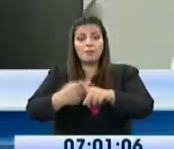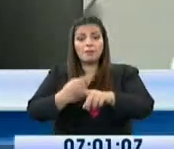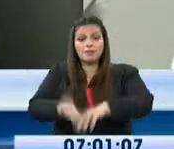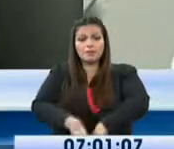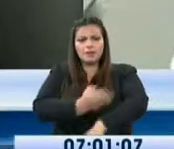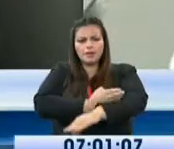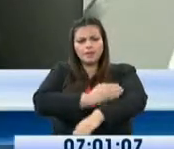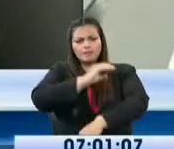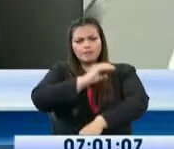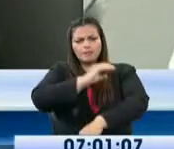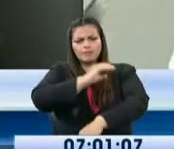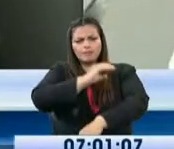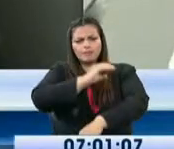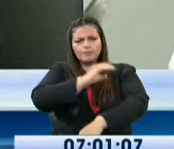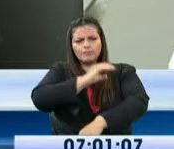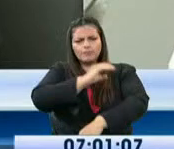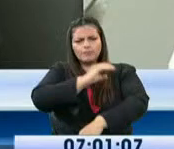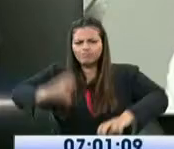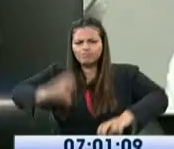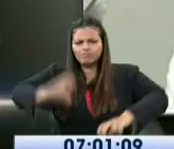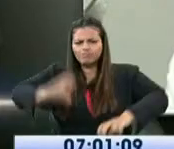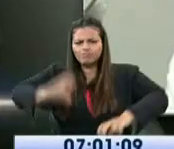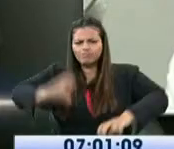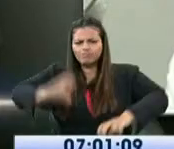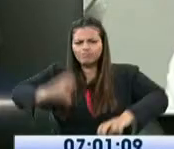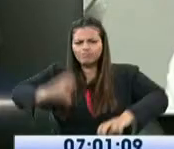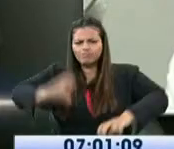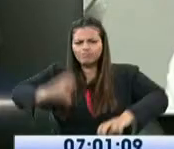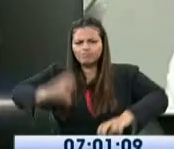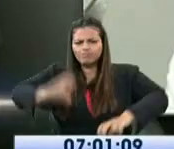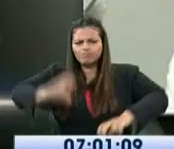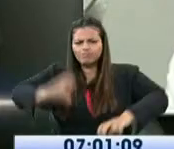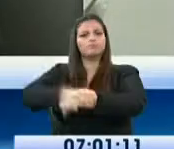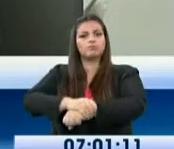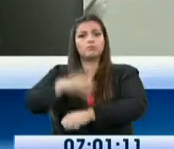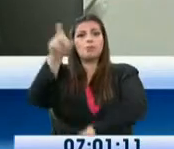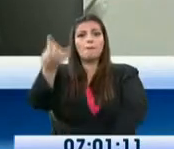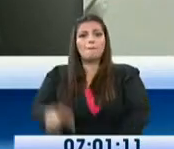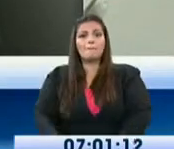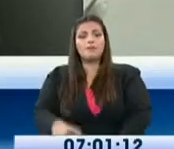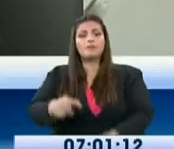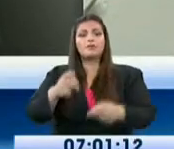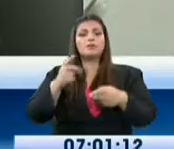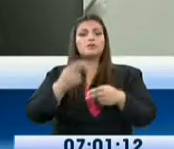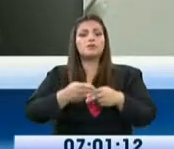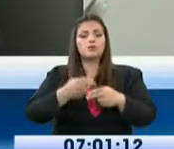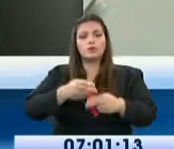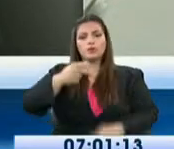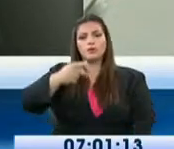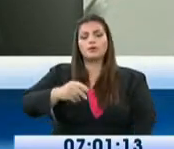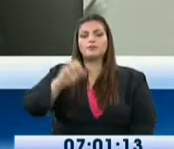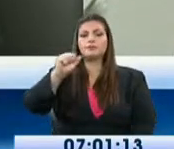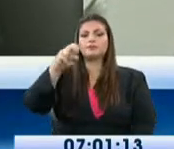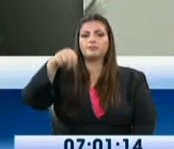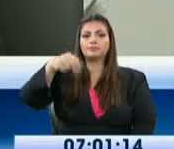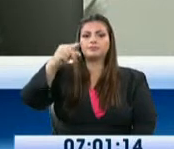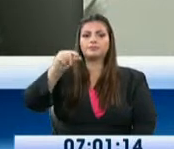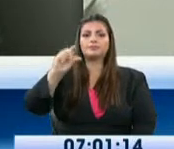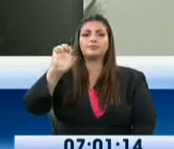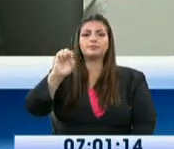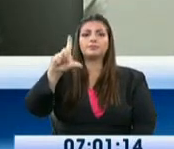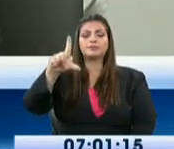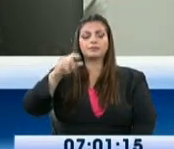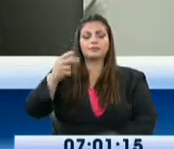inteligencia y análisis, se procede a la detención del ciudadano Piloso Mero Ángel Alberto. Este